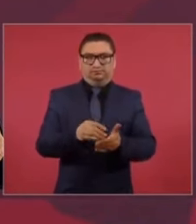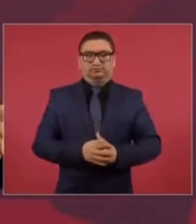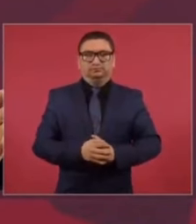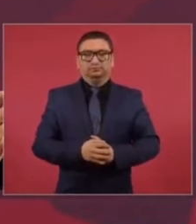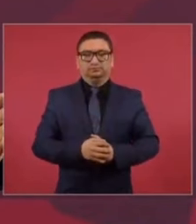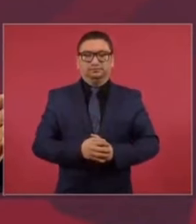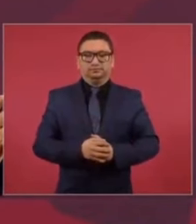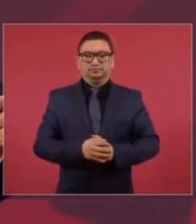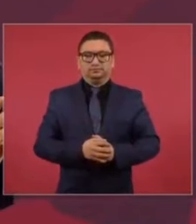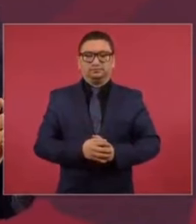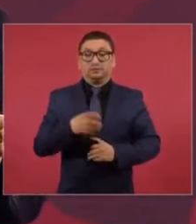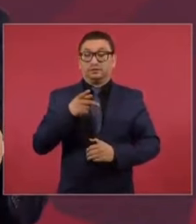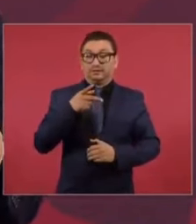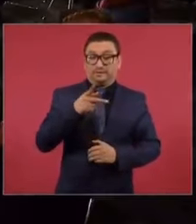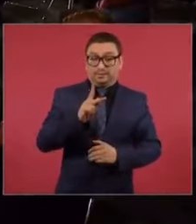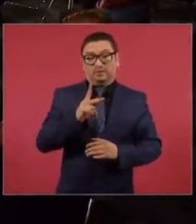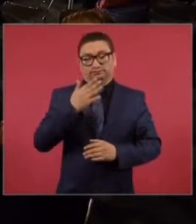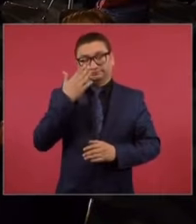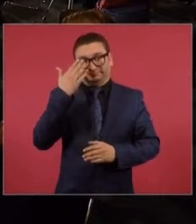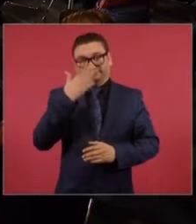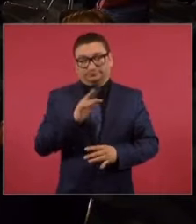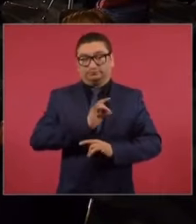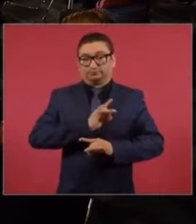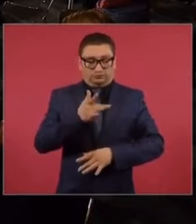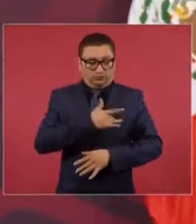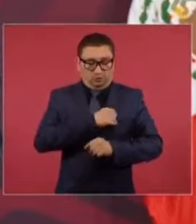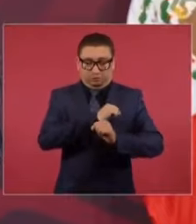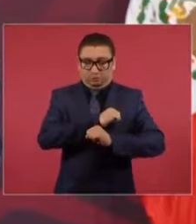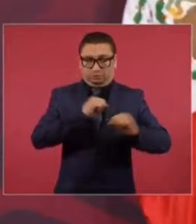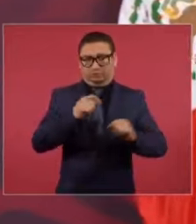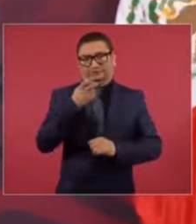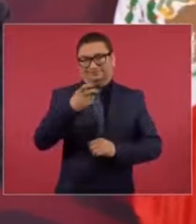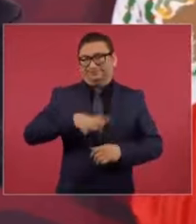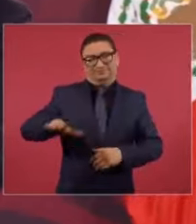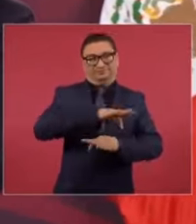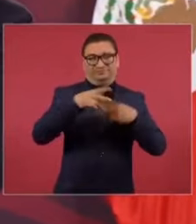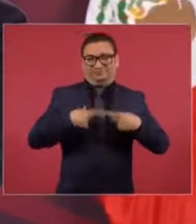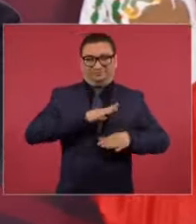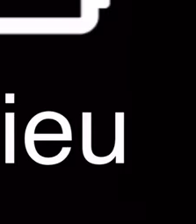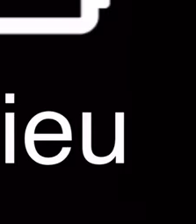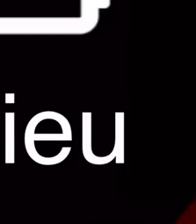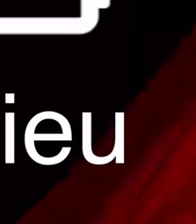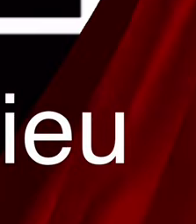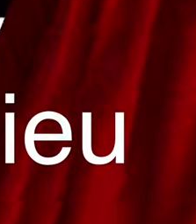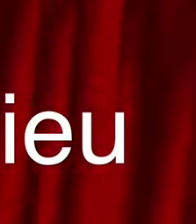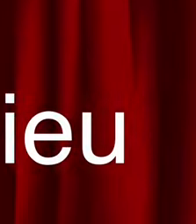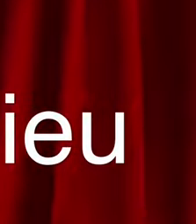pero son los infartos la primera causa de muerte en el país.